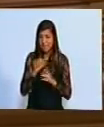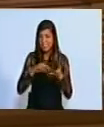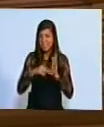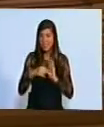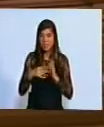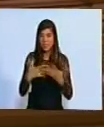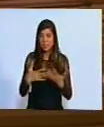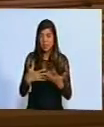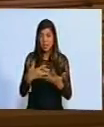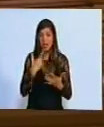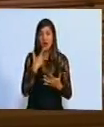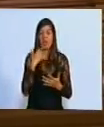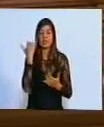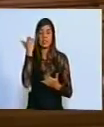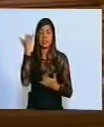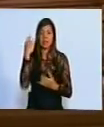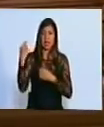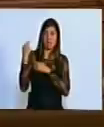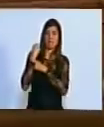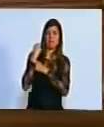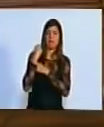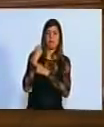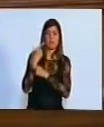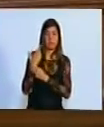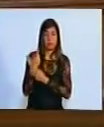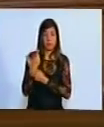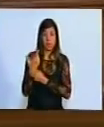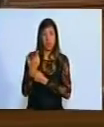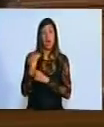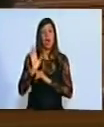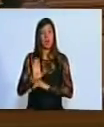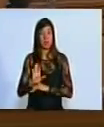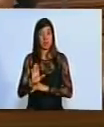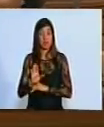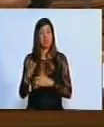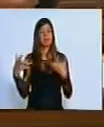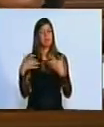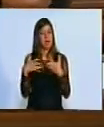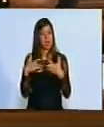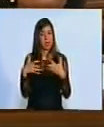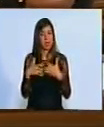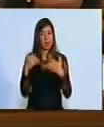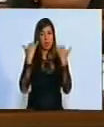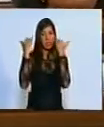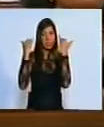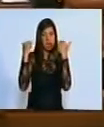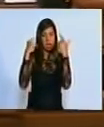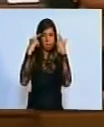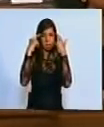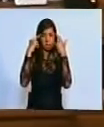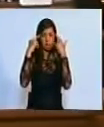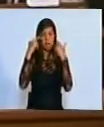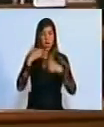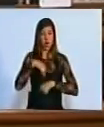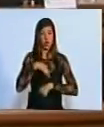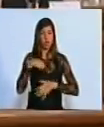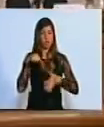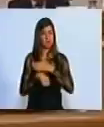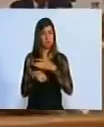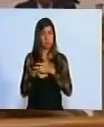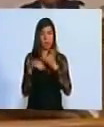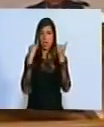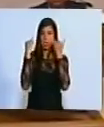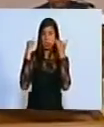significan que se impone una ideología. Esa es precisamente la batalla, la ideológica. Damos la pelea por los